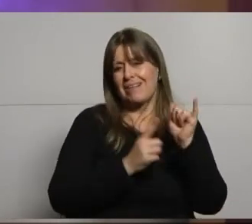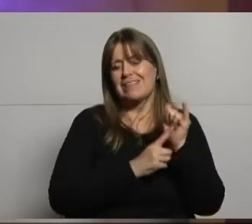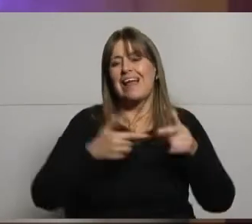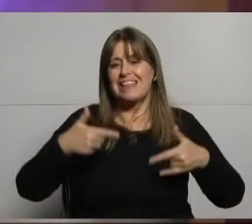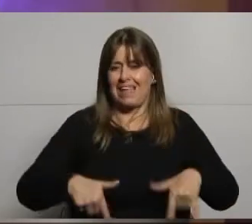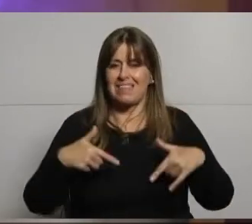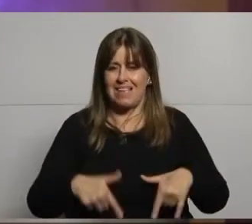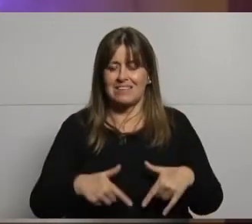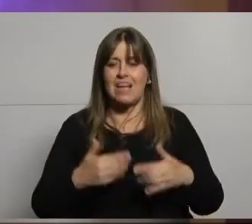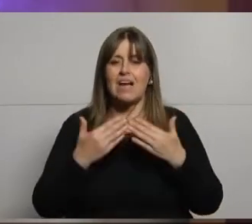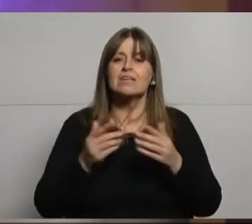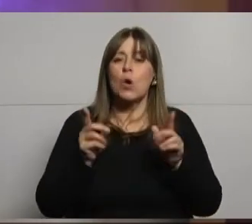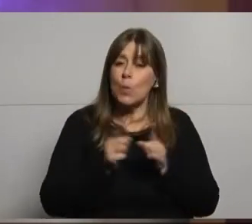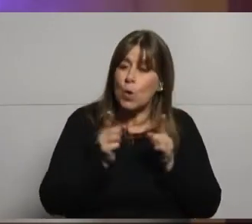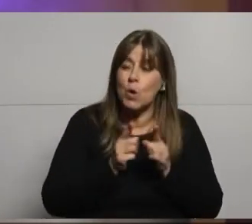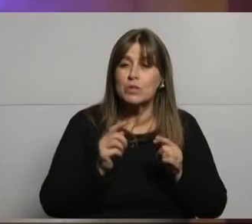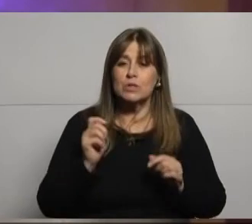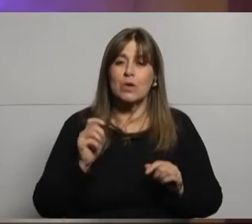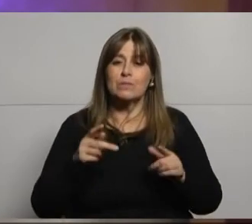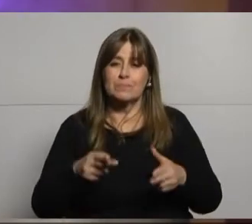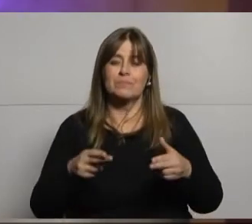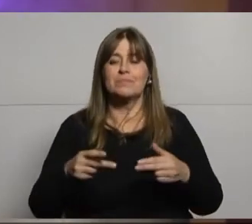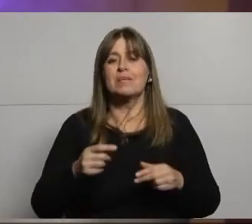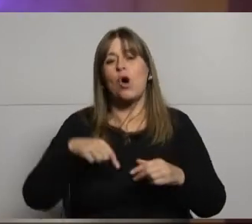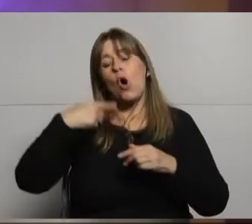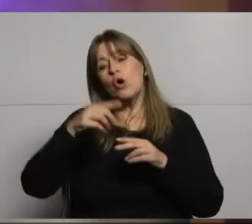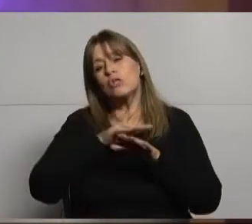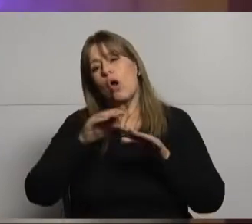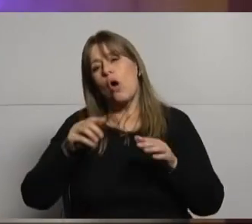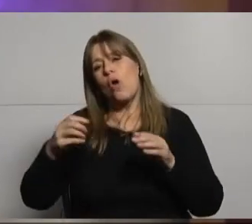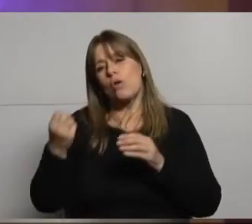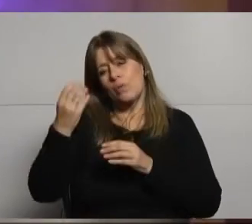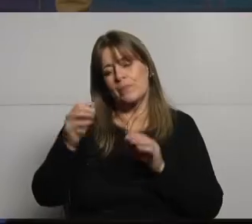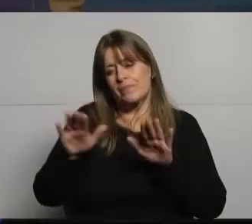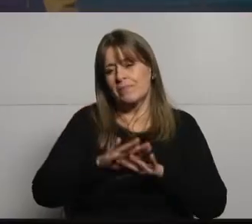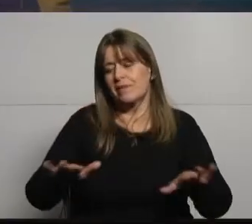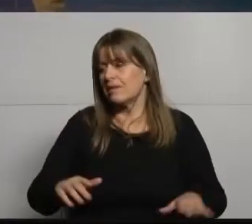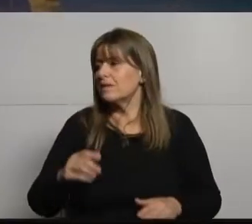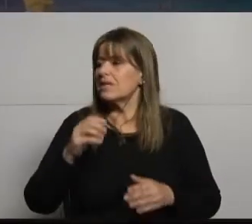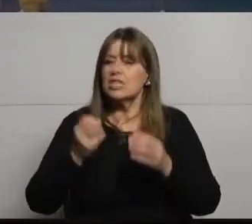Intendencia. Nos vamos a una breve pausa y seguimos con otro de los paneles de este encuentro de ciudades inteligentes.